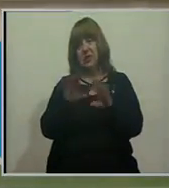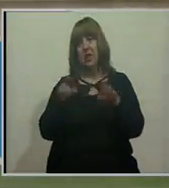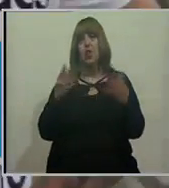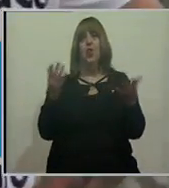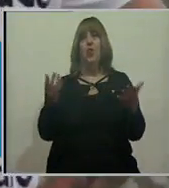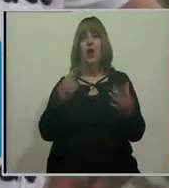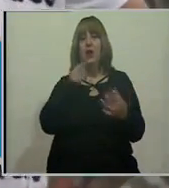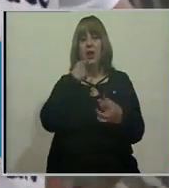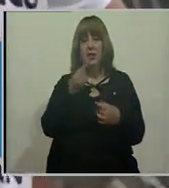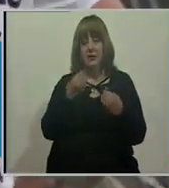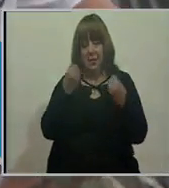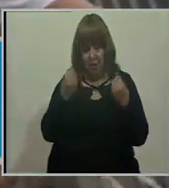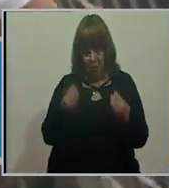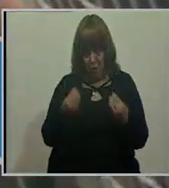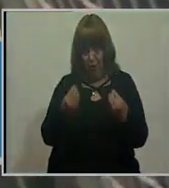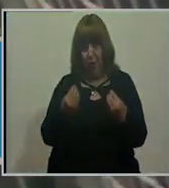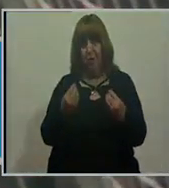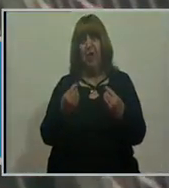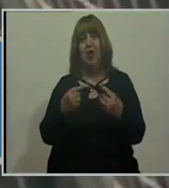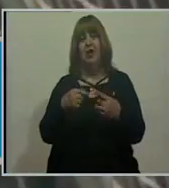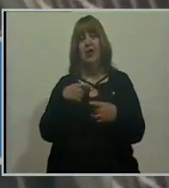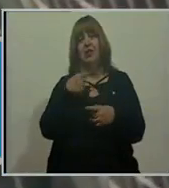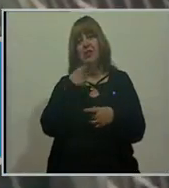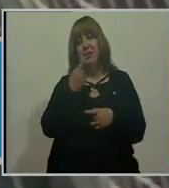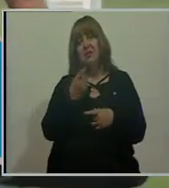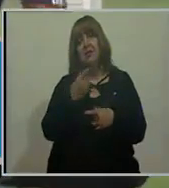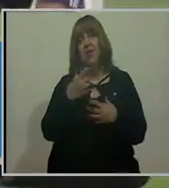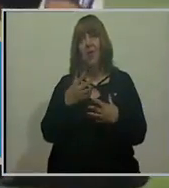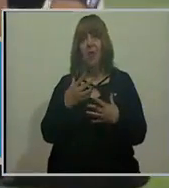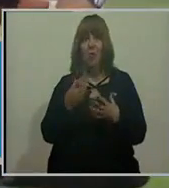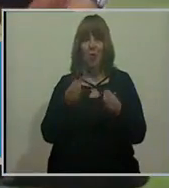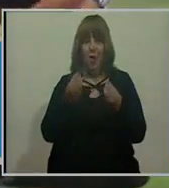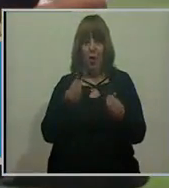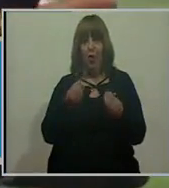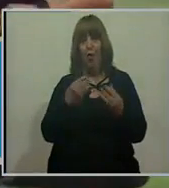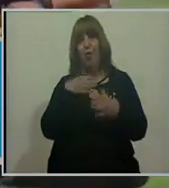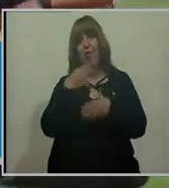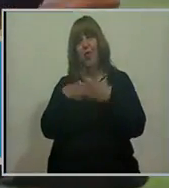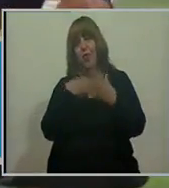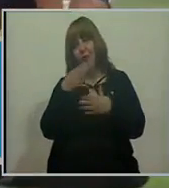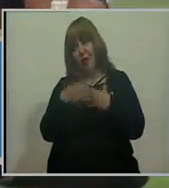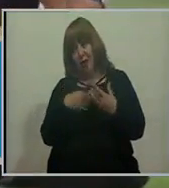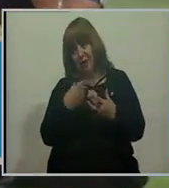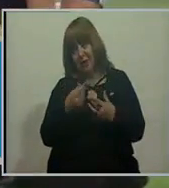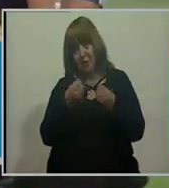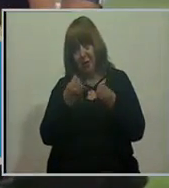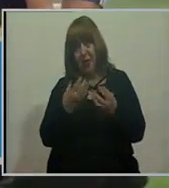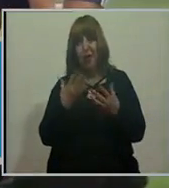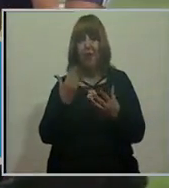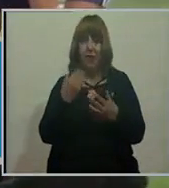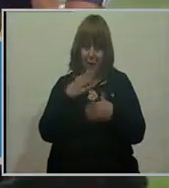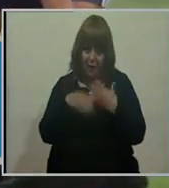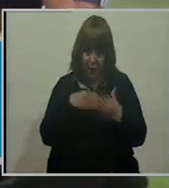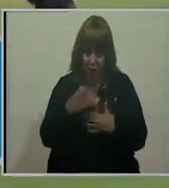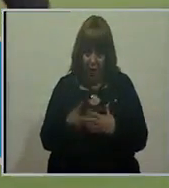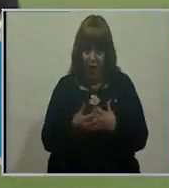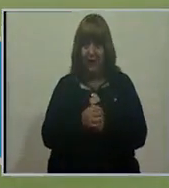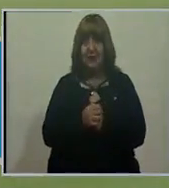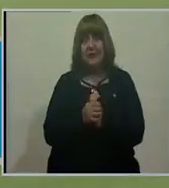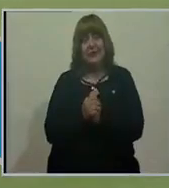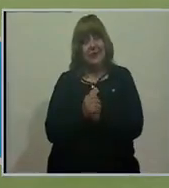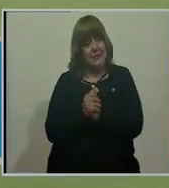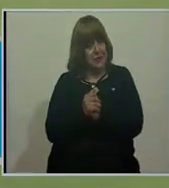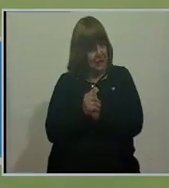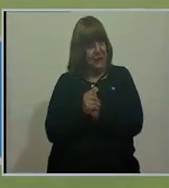Va a llegar con poco. La verdad. Lo que no significa que el partido ideal era con Israel. Yo insisto, para mí los